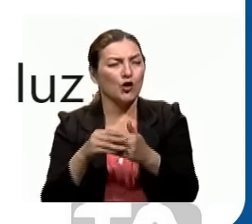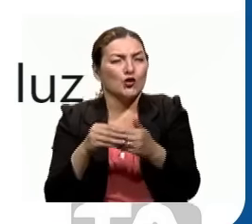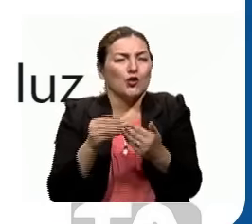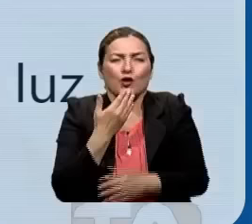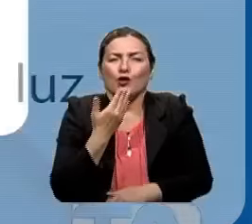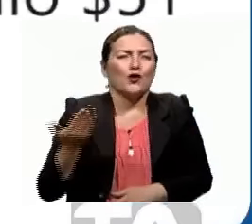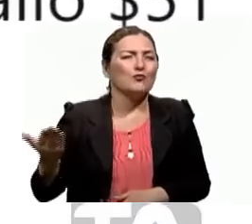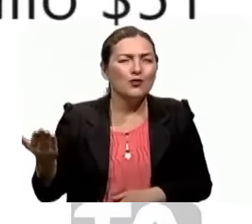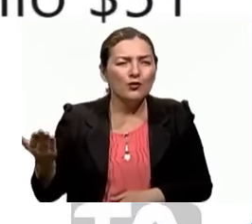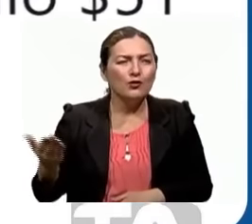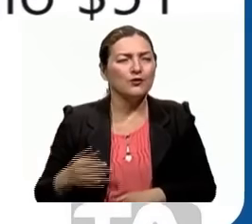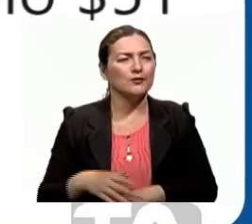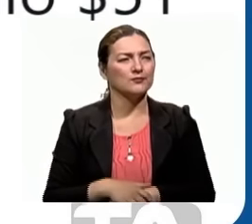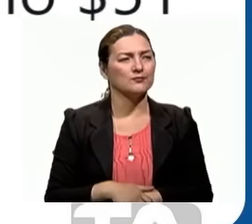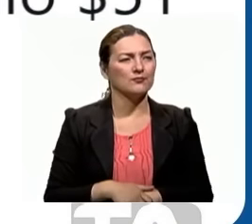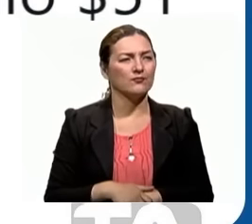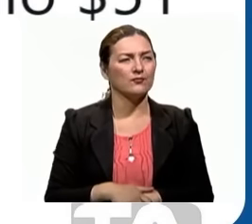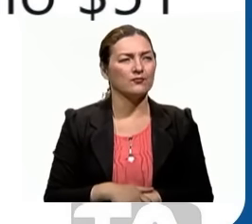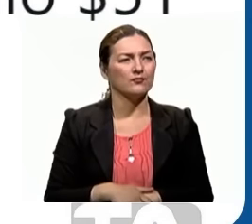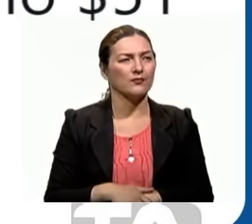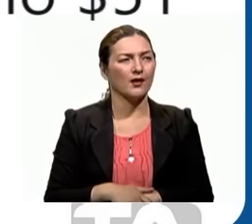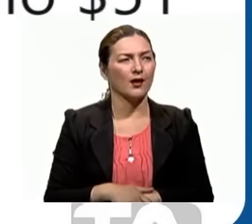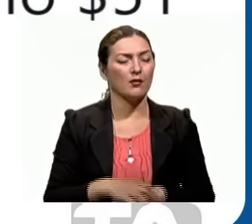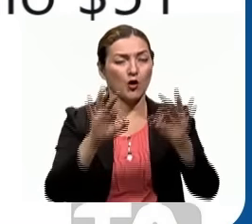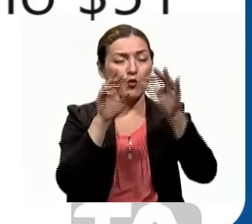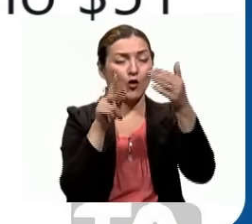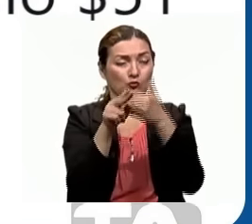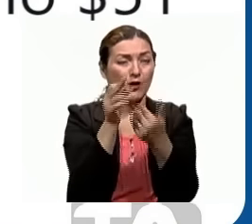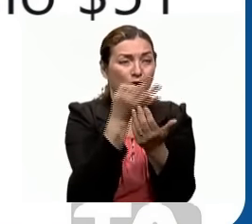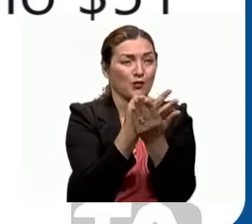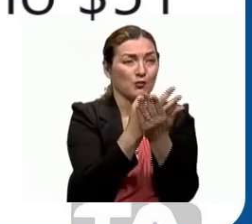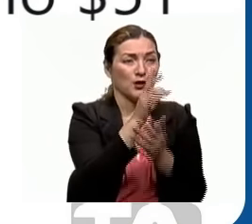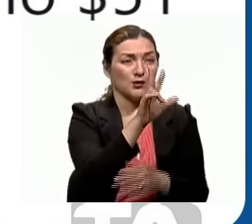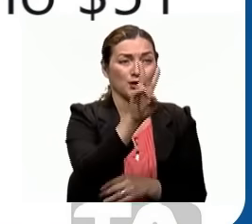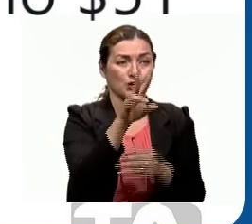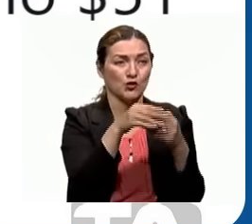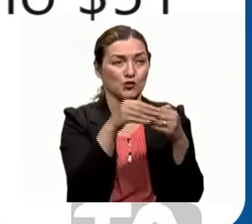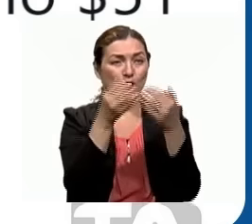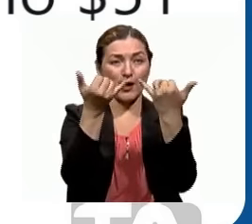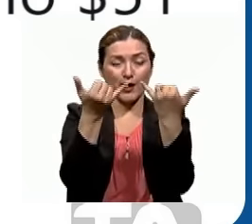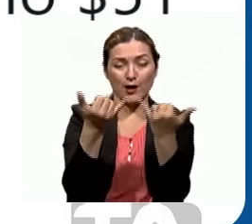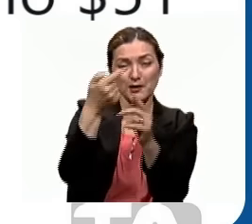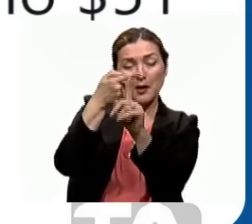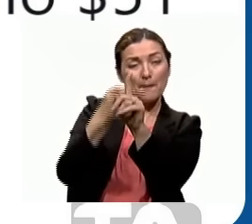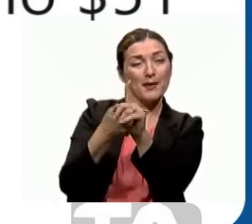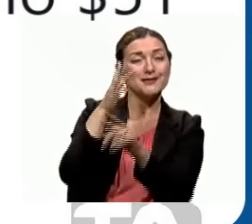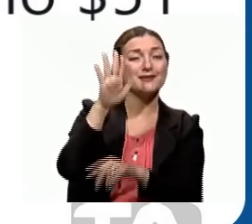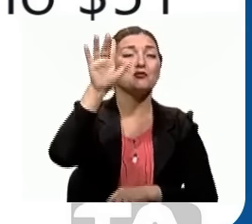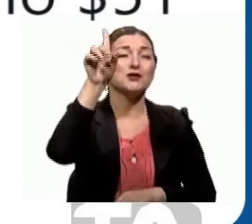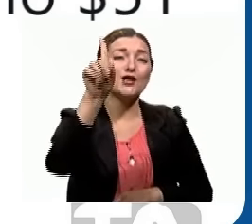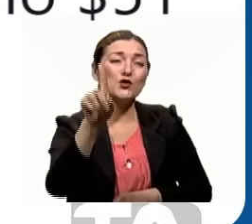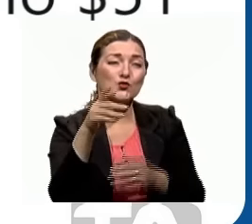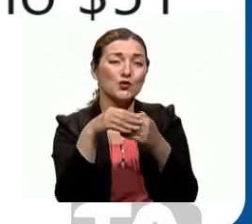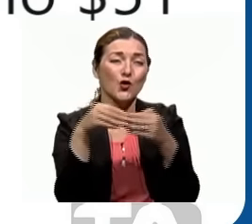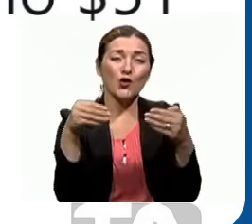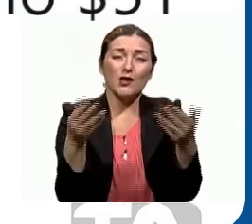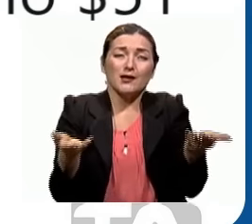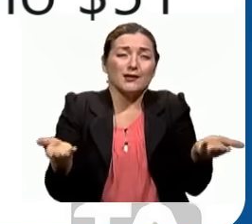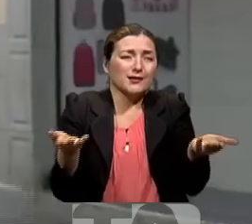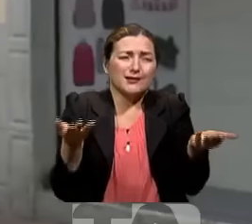es posible? Sin cortes, la factura de luz, $32, y este mes salió $51.